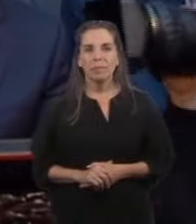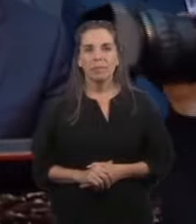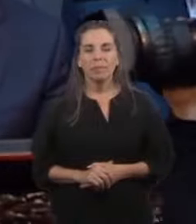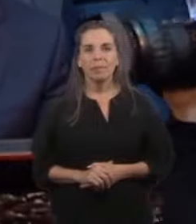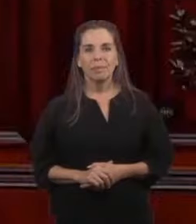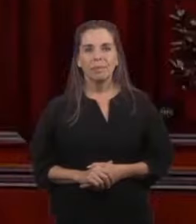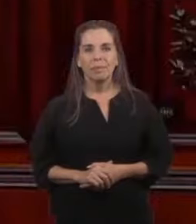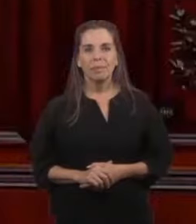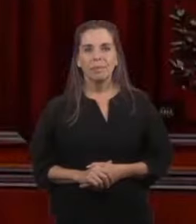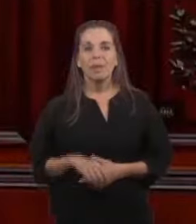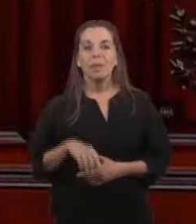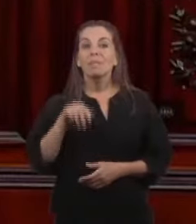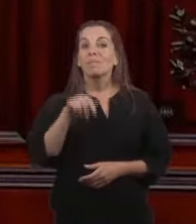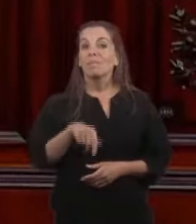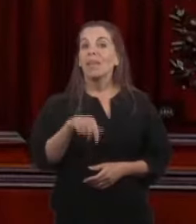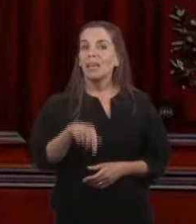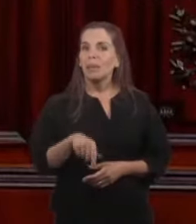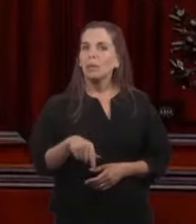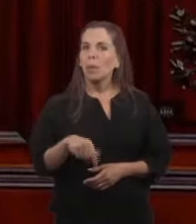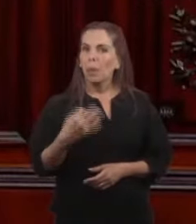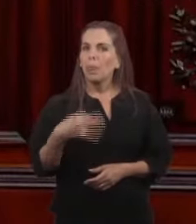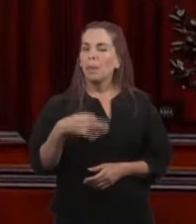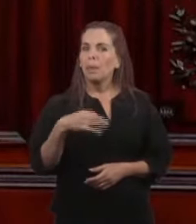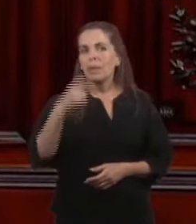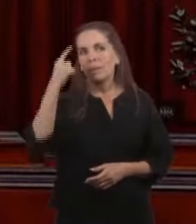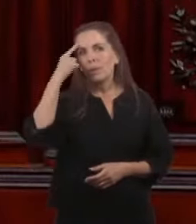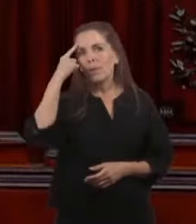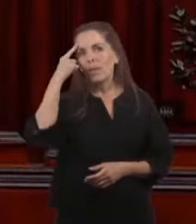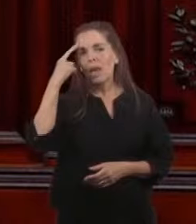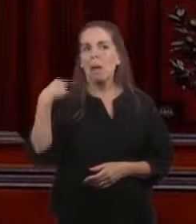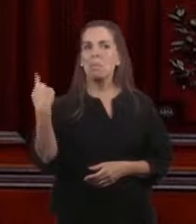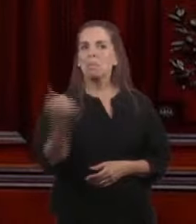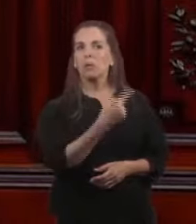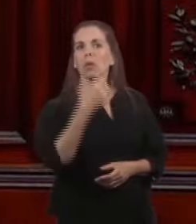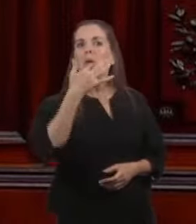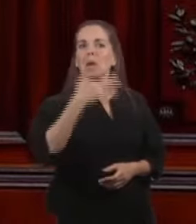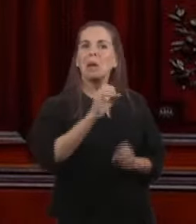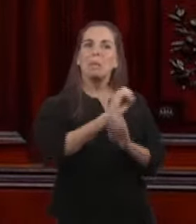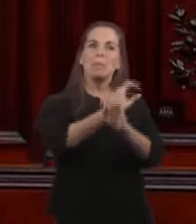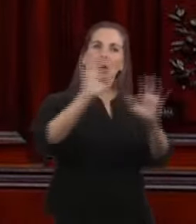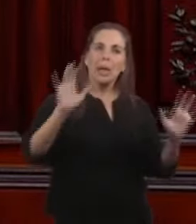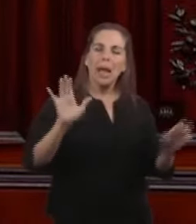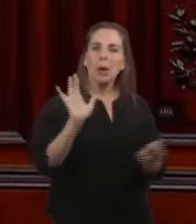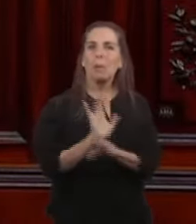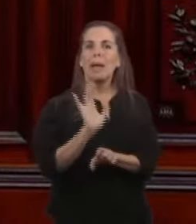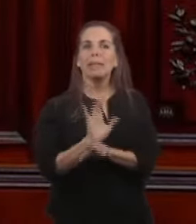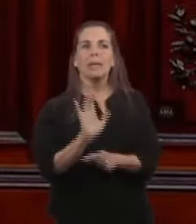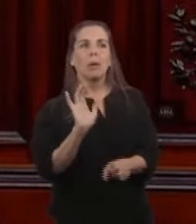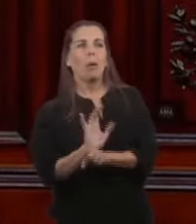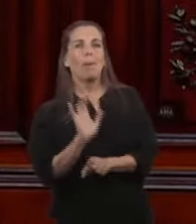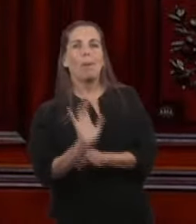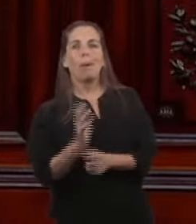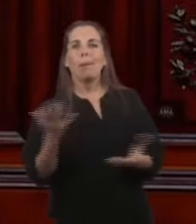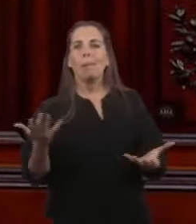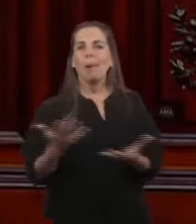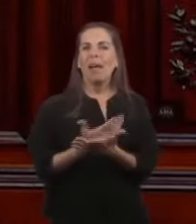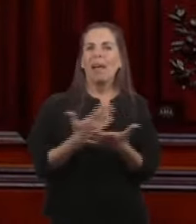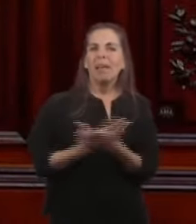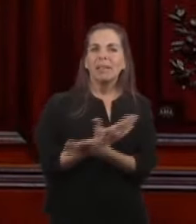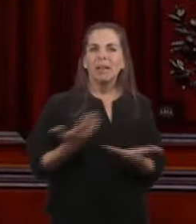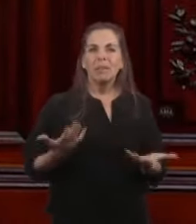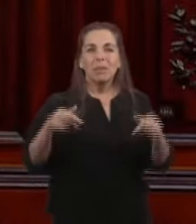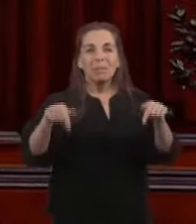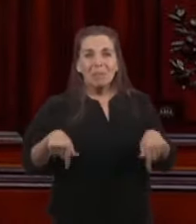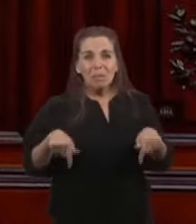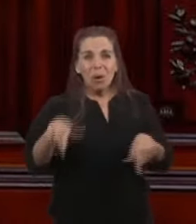esto que debería ser una verdad de perogrullo parece un sacrilegio dicho en esta casa lugar de donde han